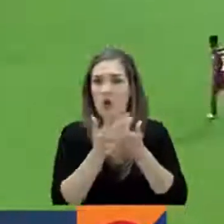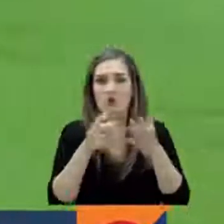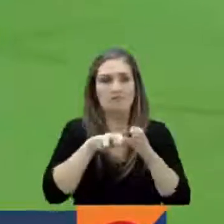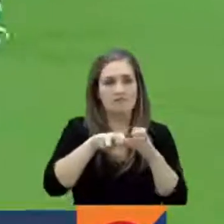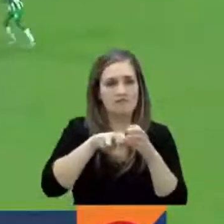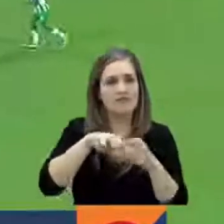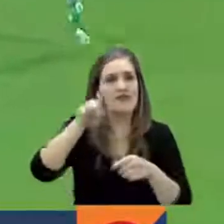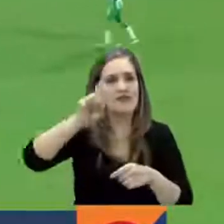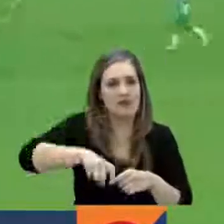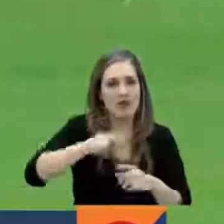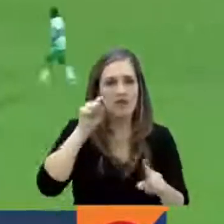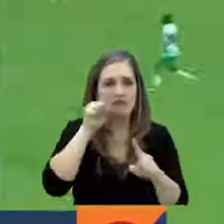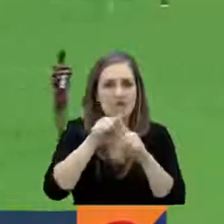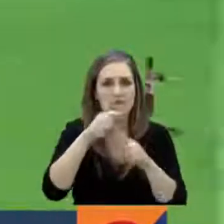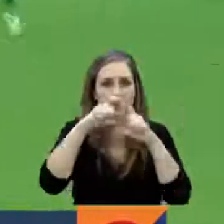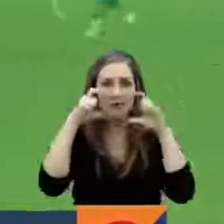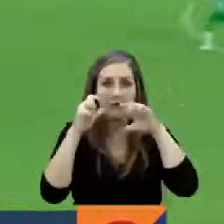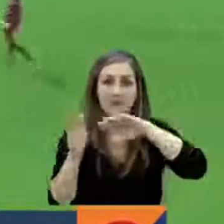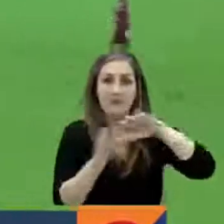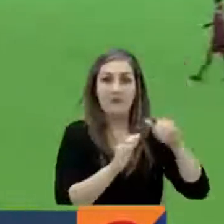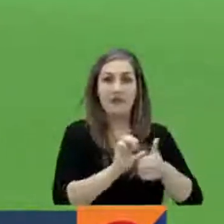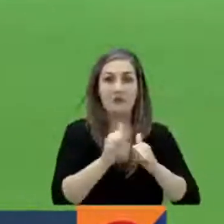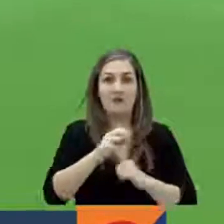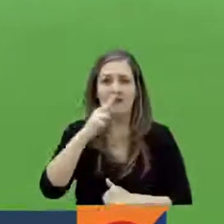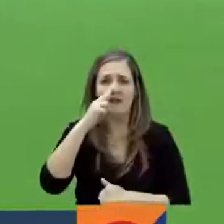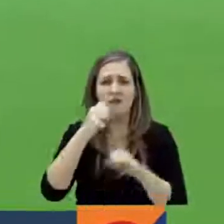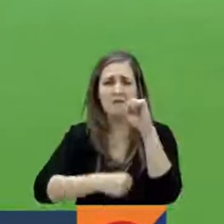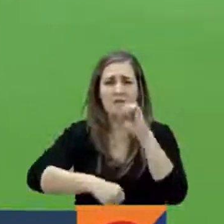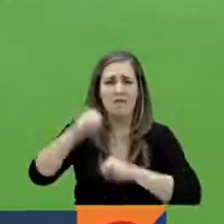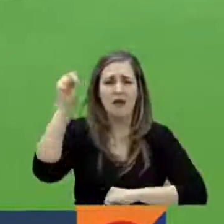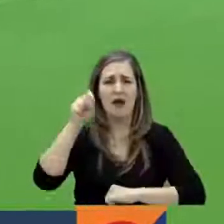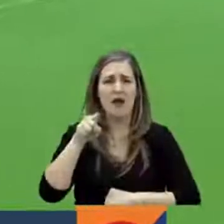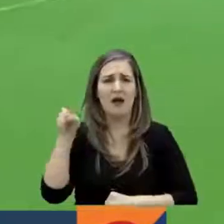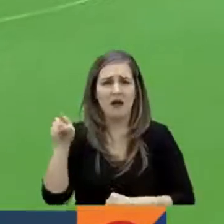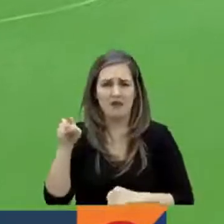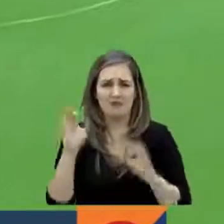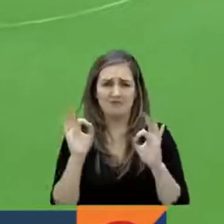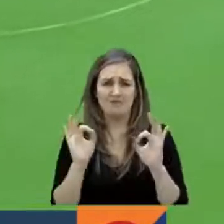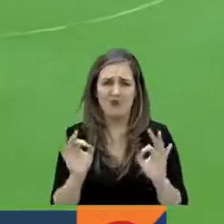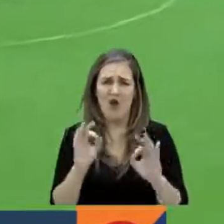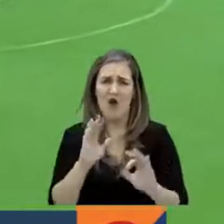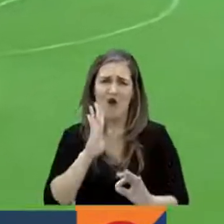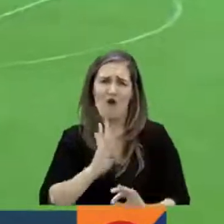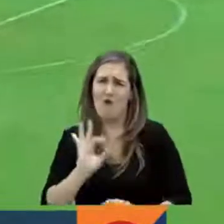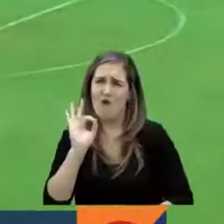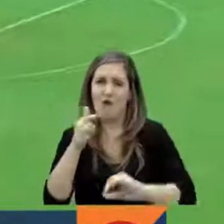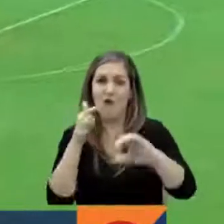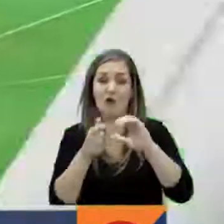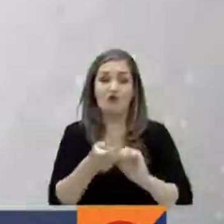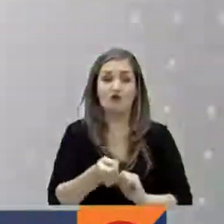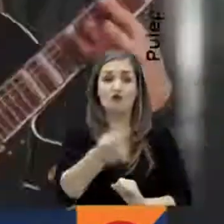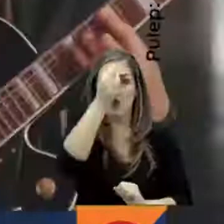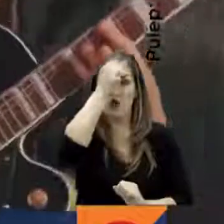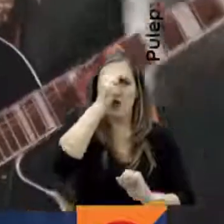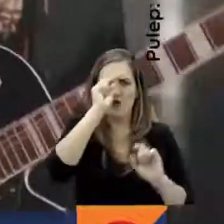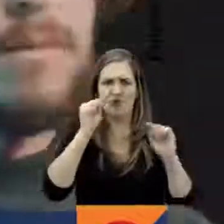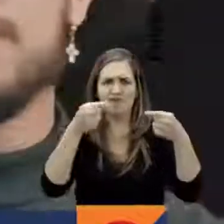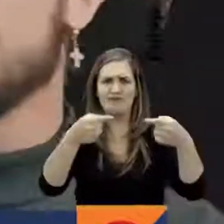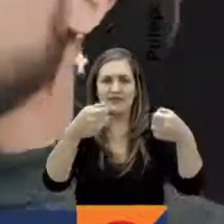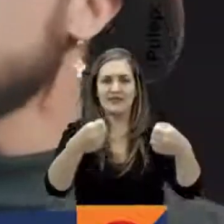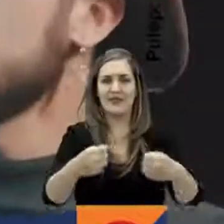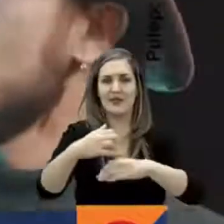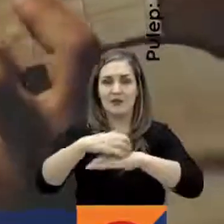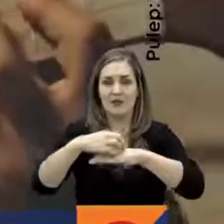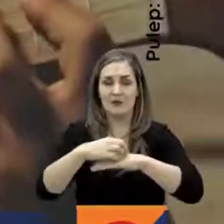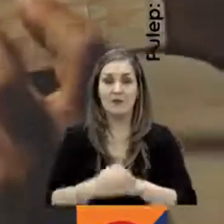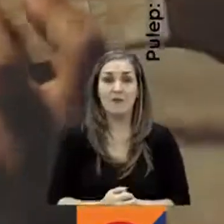En deportes, Nacional ganó con este golazo en Medellín. El domingo es el partido de vuelta en la casa del Tolima. Y en cultura, fin